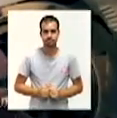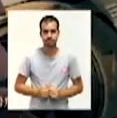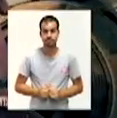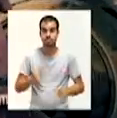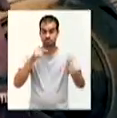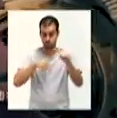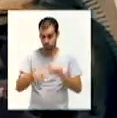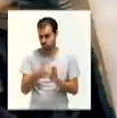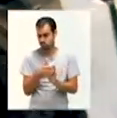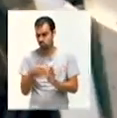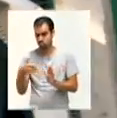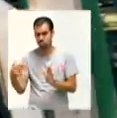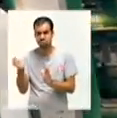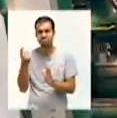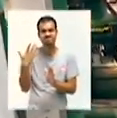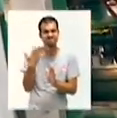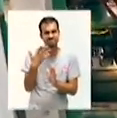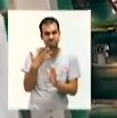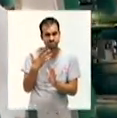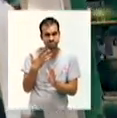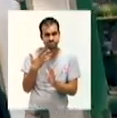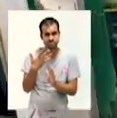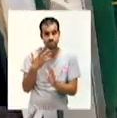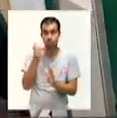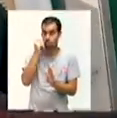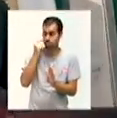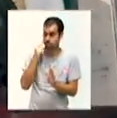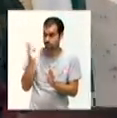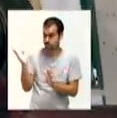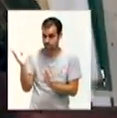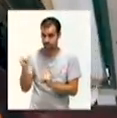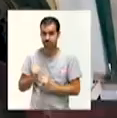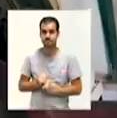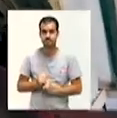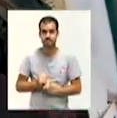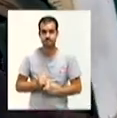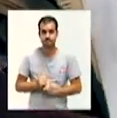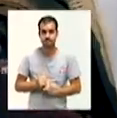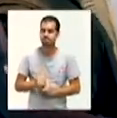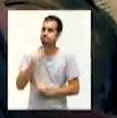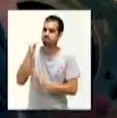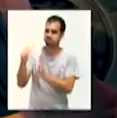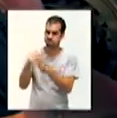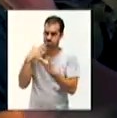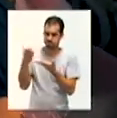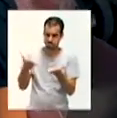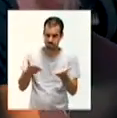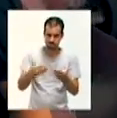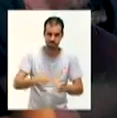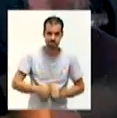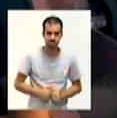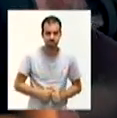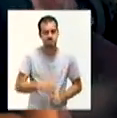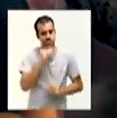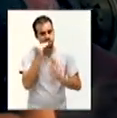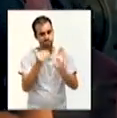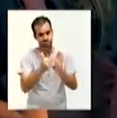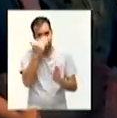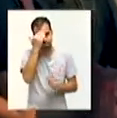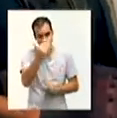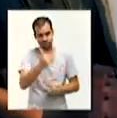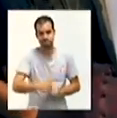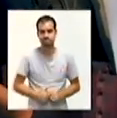tengo en esta oportunidad el inmenso placer de encontrarme acompañada por Reinaldo Ortega. Muy buenas tardes, Reinaldo. Bienvenido a Jóvenes por la Vida. Buenas